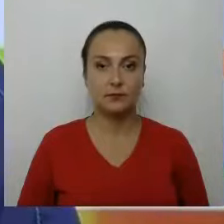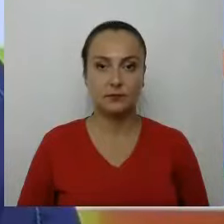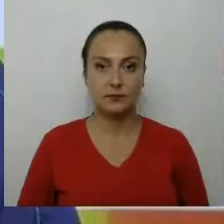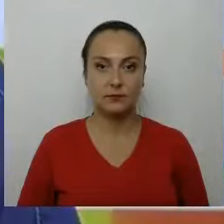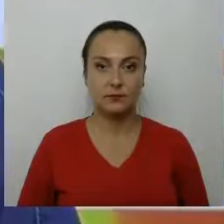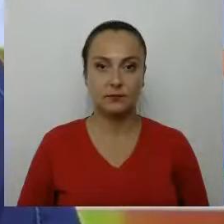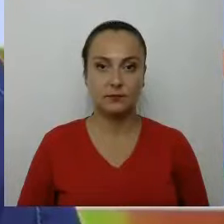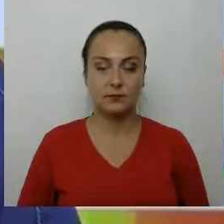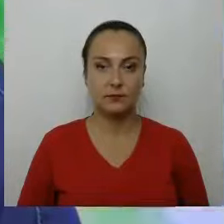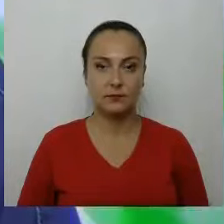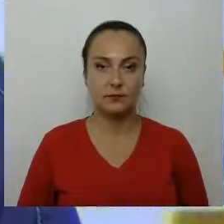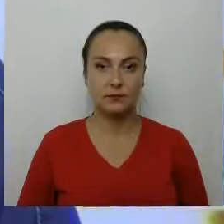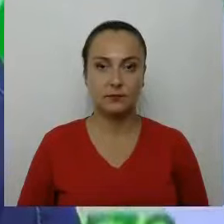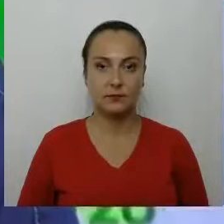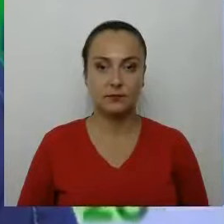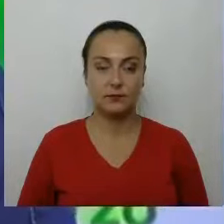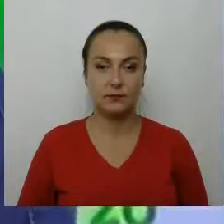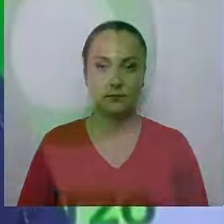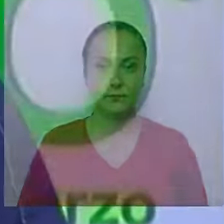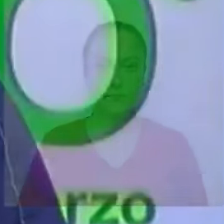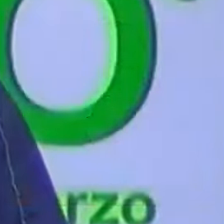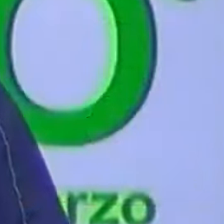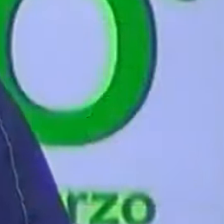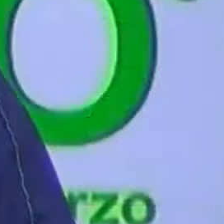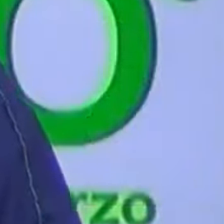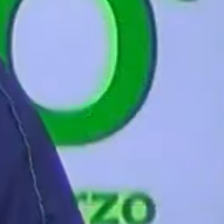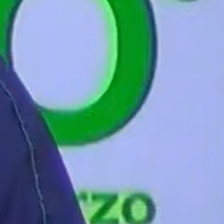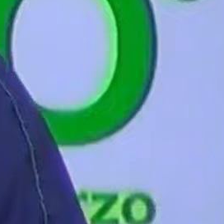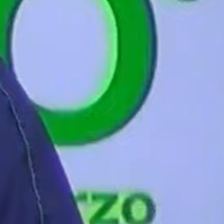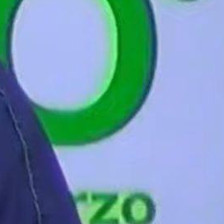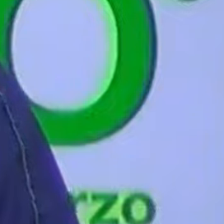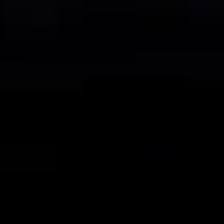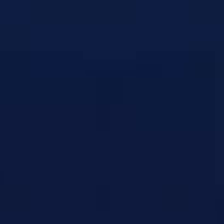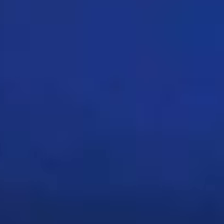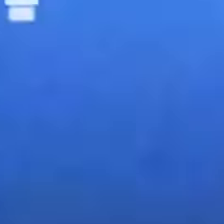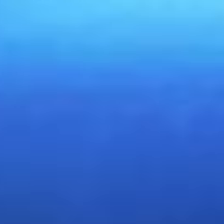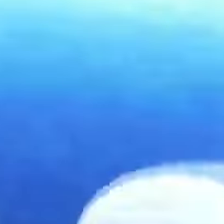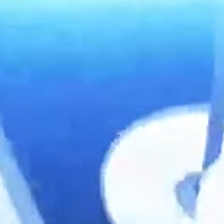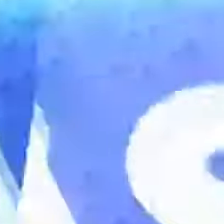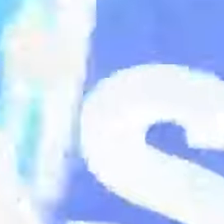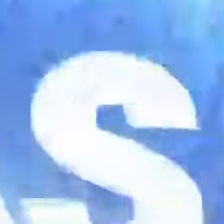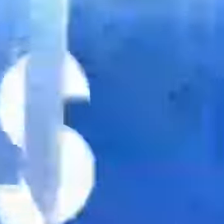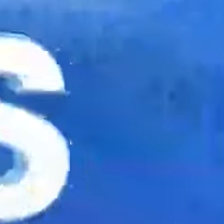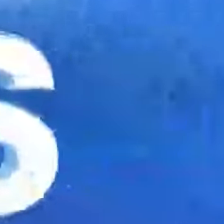Sporting. Regresamos con los deportes.